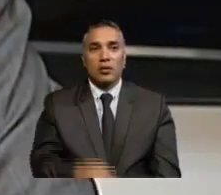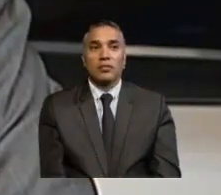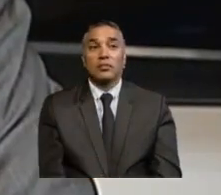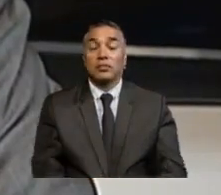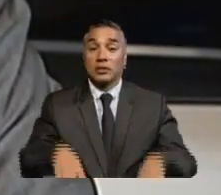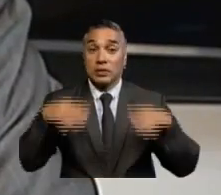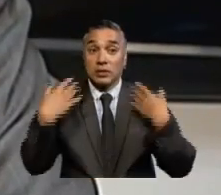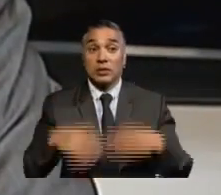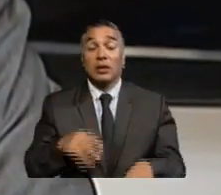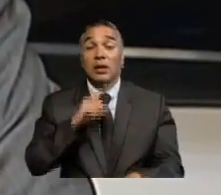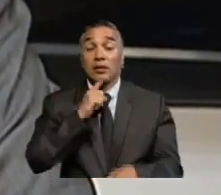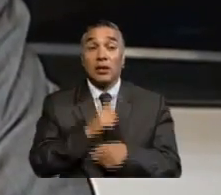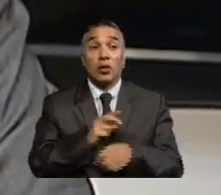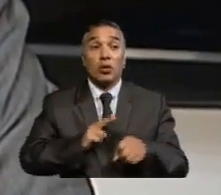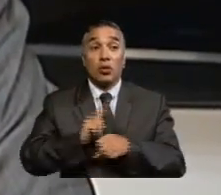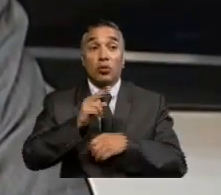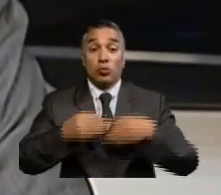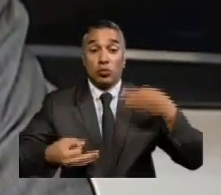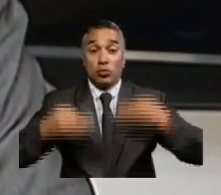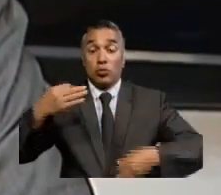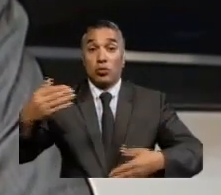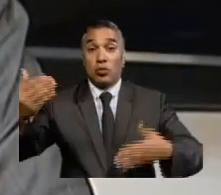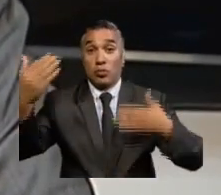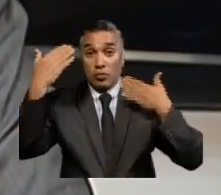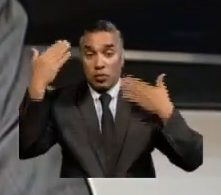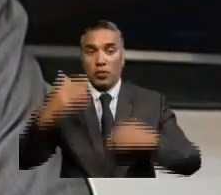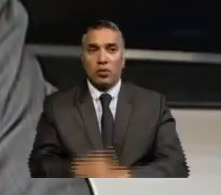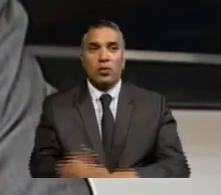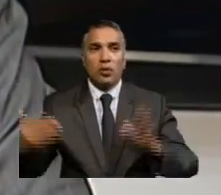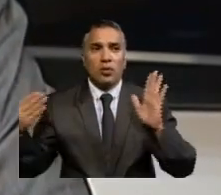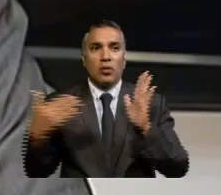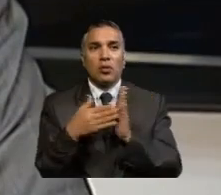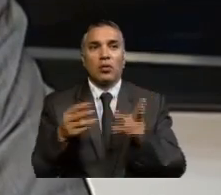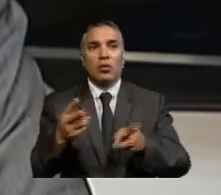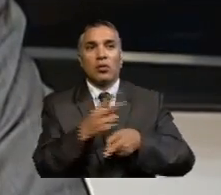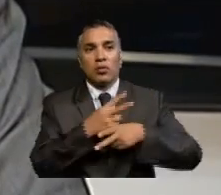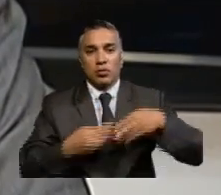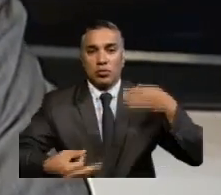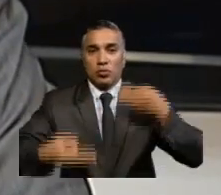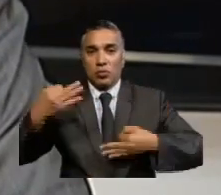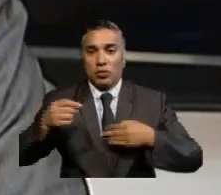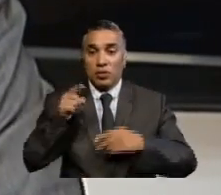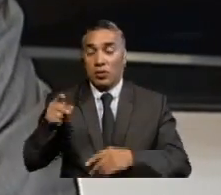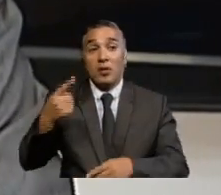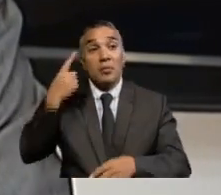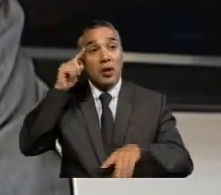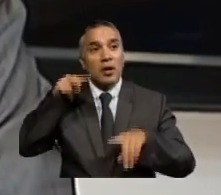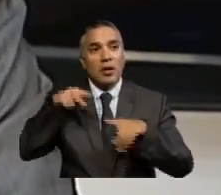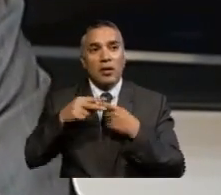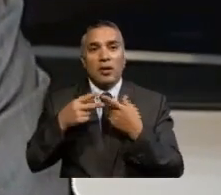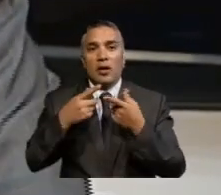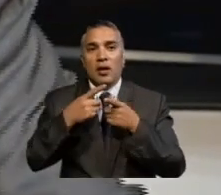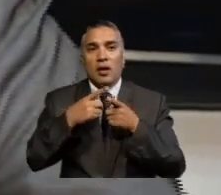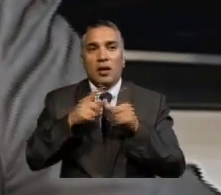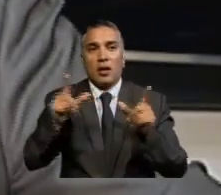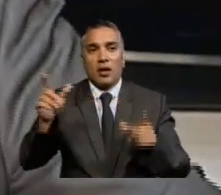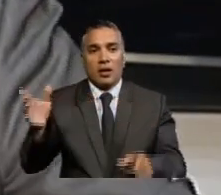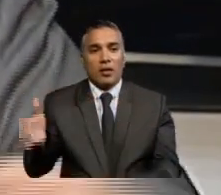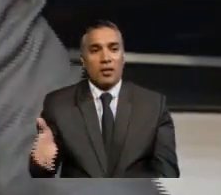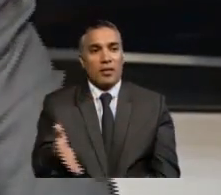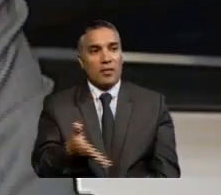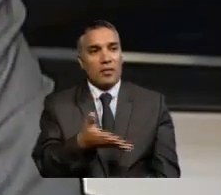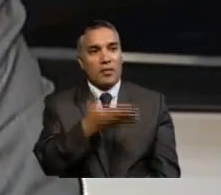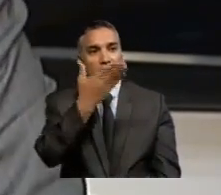nefasto que se utilice un juicio político en contra del Consejo de la Judicatura para activar la vía jurisdiccional y ver la